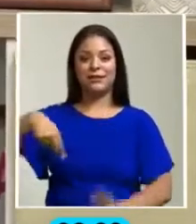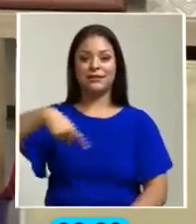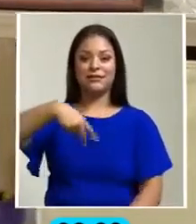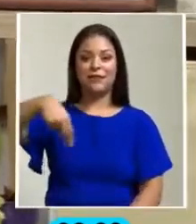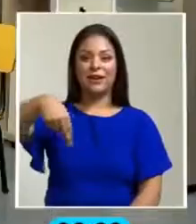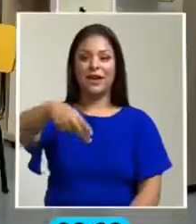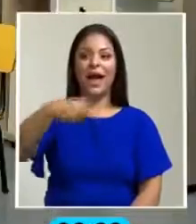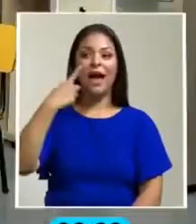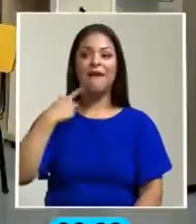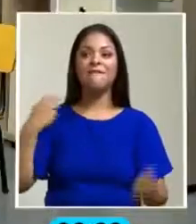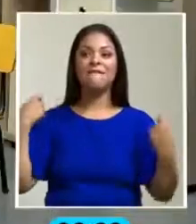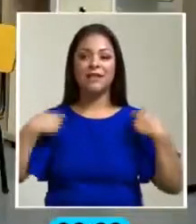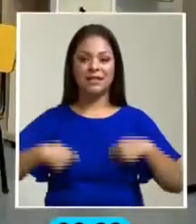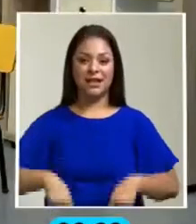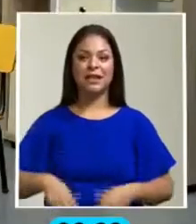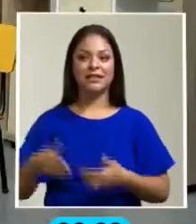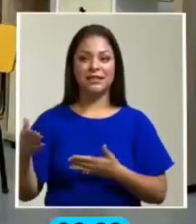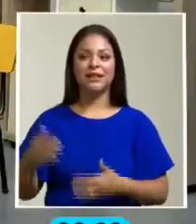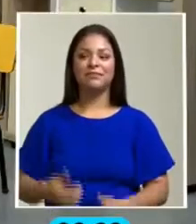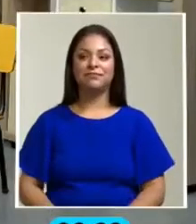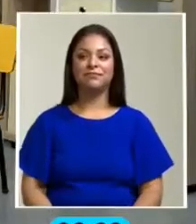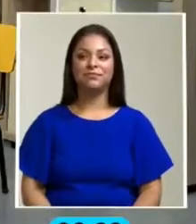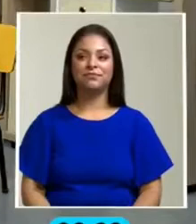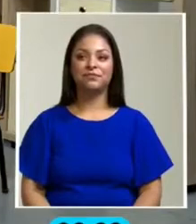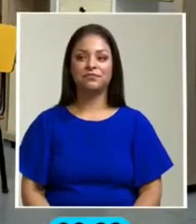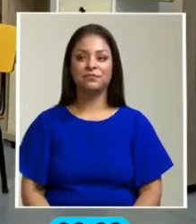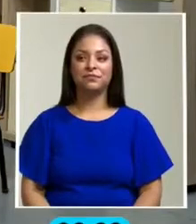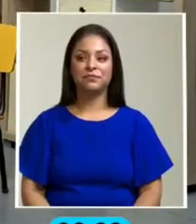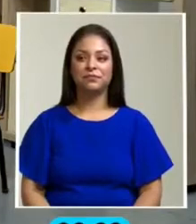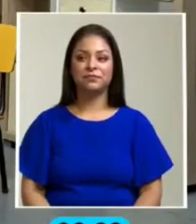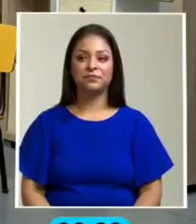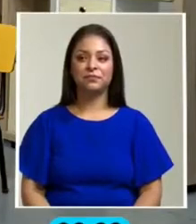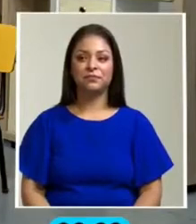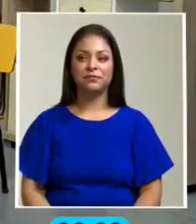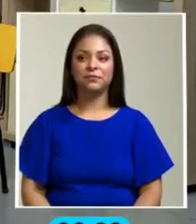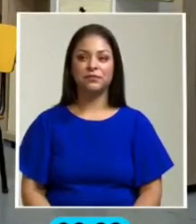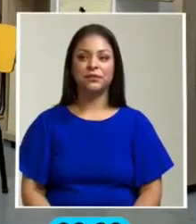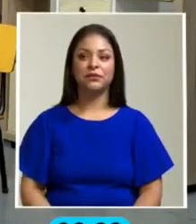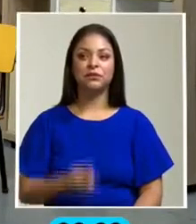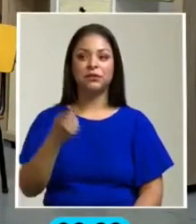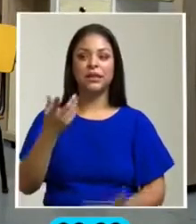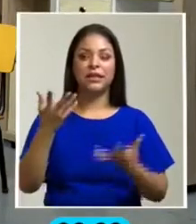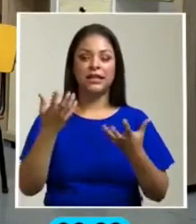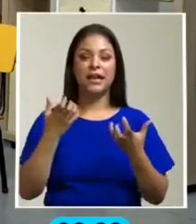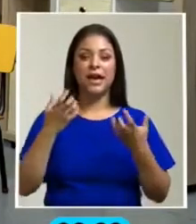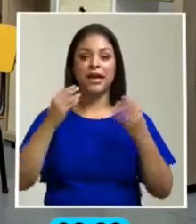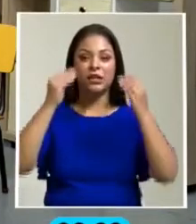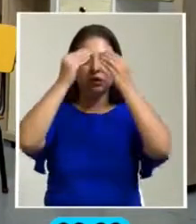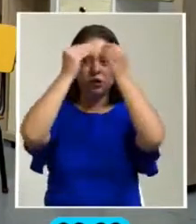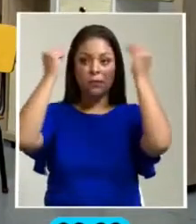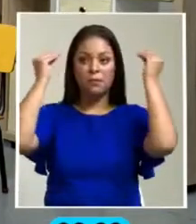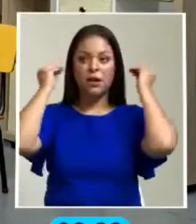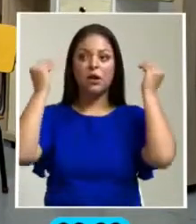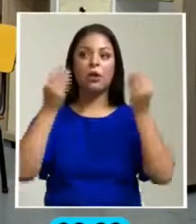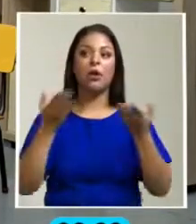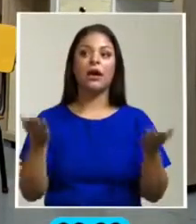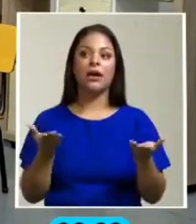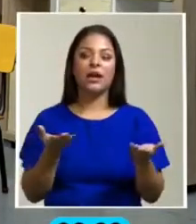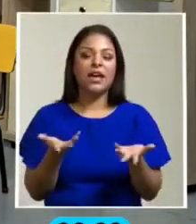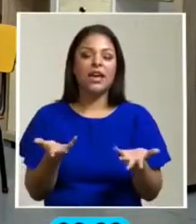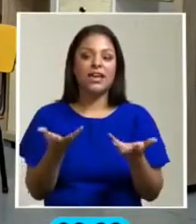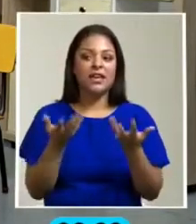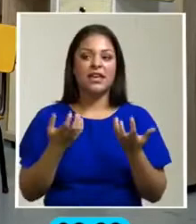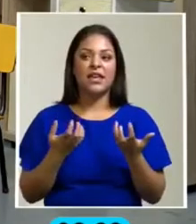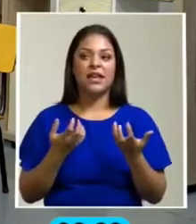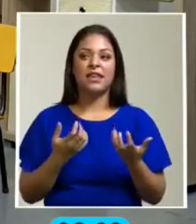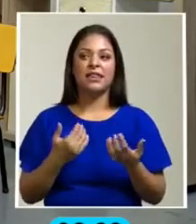ya Sofía. Ganamos. Sofi, ¿qué Venga, te parece Sophie. Este sombrero? Ay, ¿qué se va wow. a poner, Sofi? Sofi, ¿qué quieres ponerte? Mira,